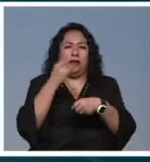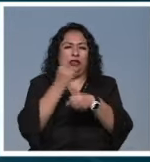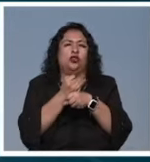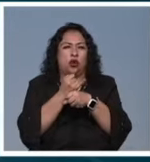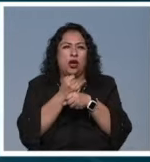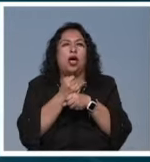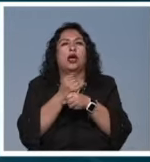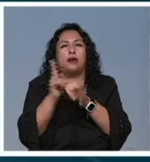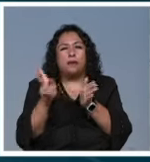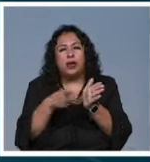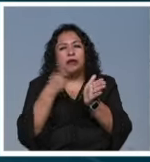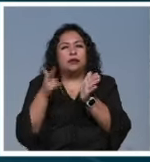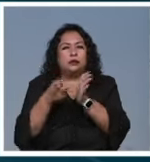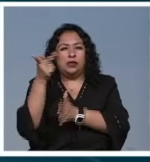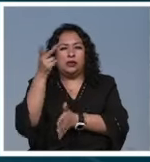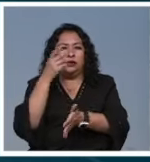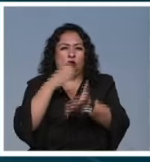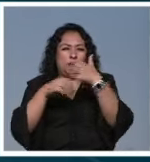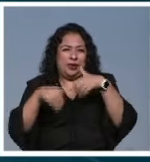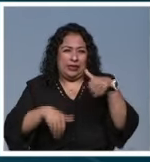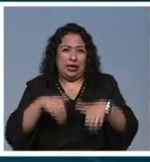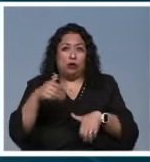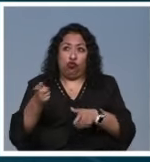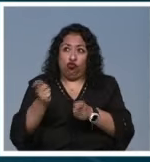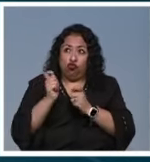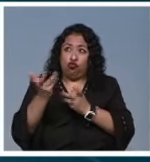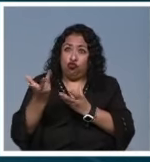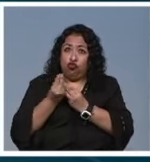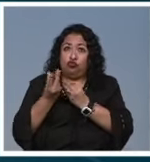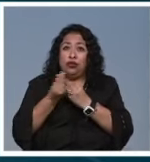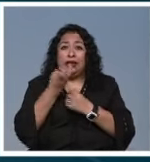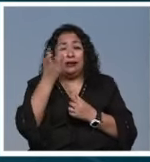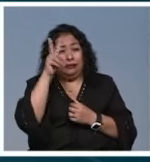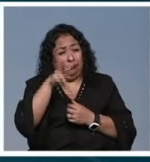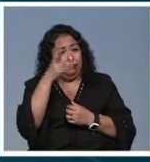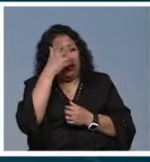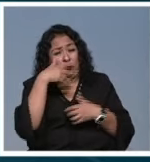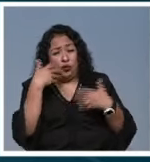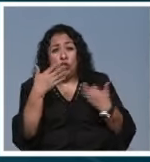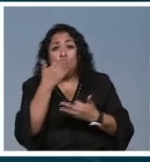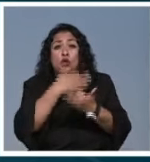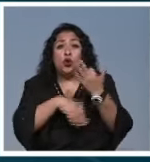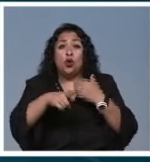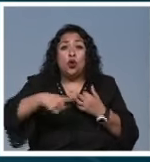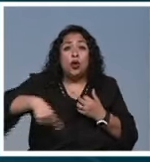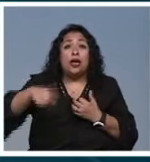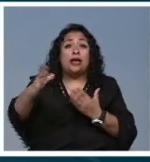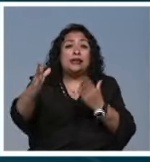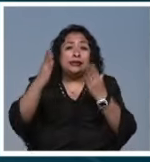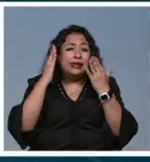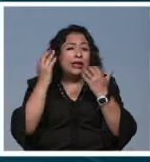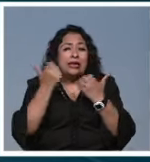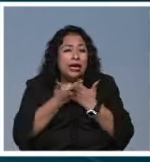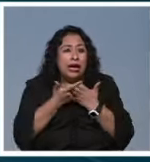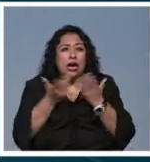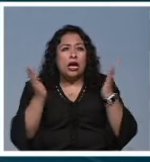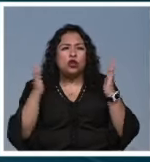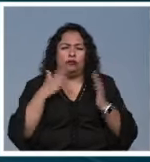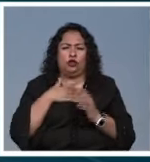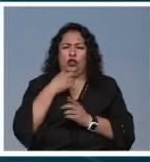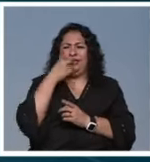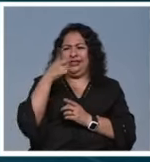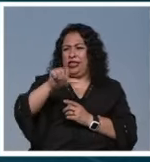he recorrido en el teatro. Y eso es lo verdaderamente maravilloso, porque todos ellos me han enseñado algo. Y yo decía